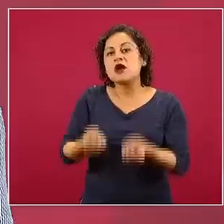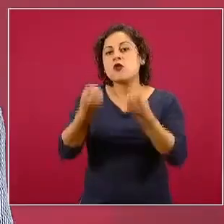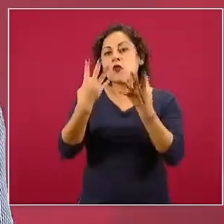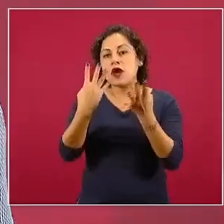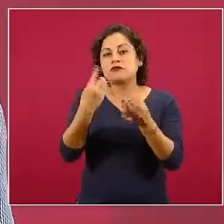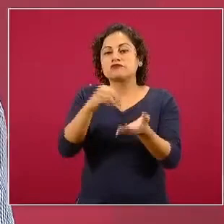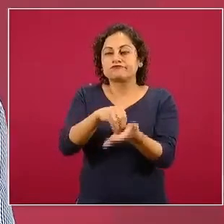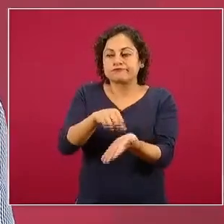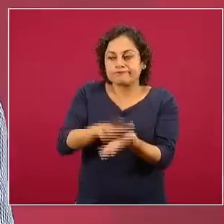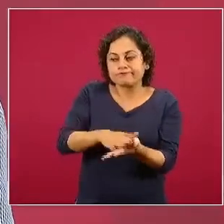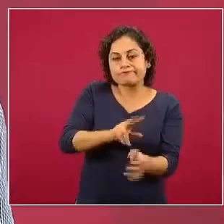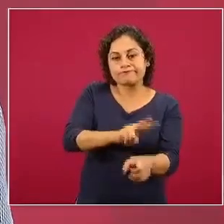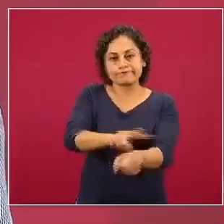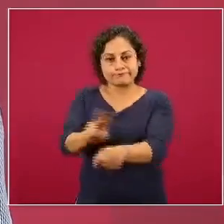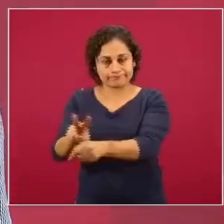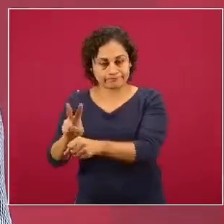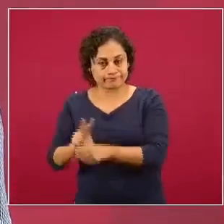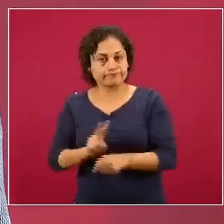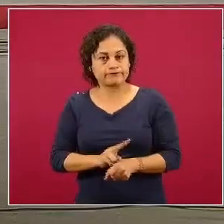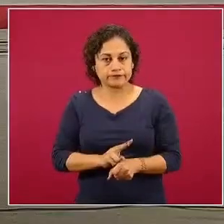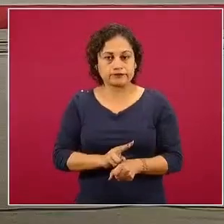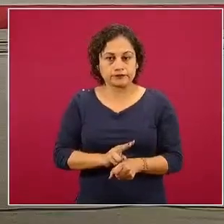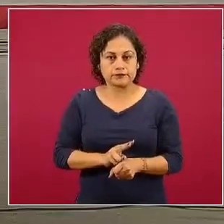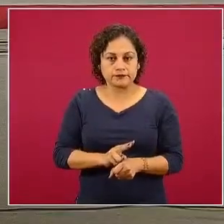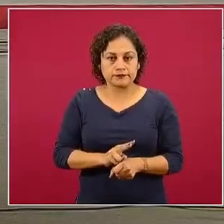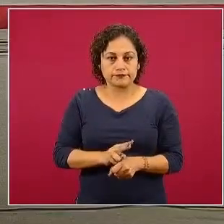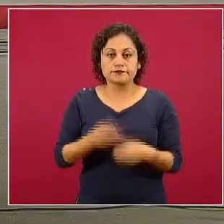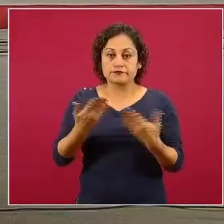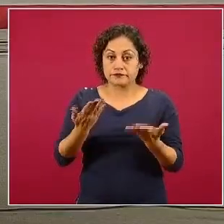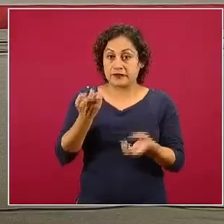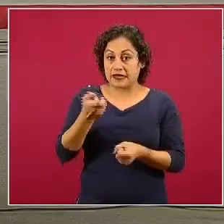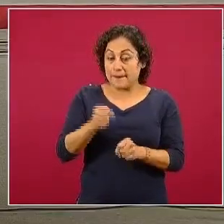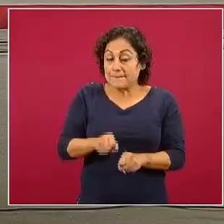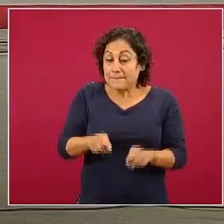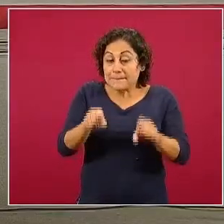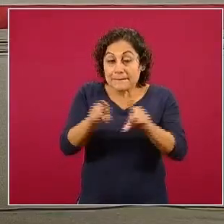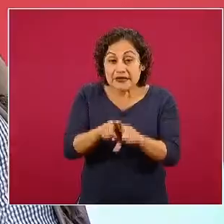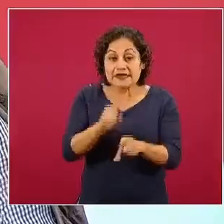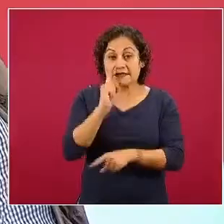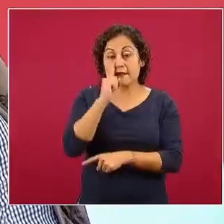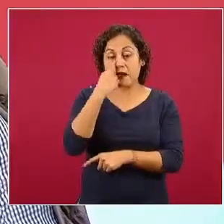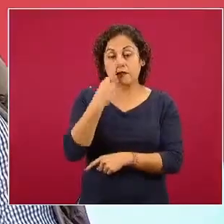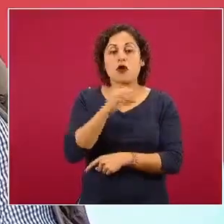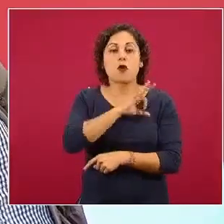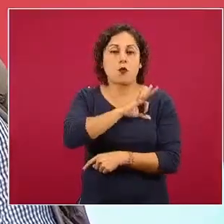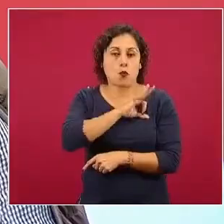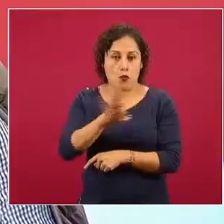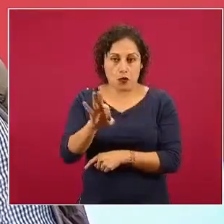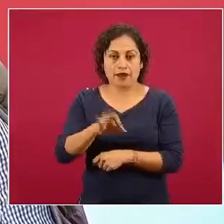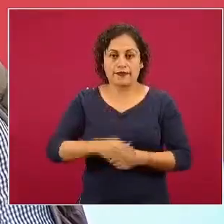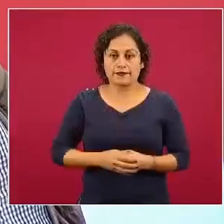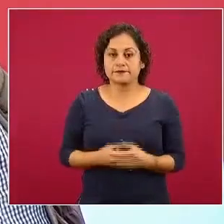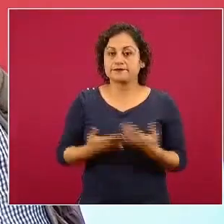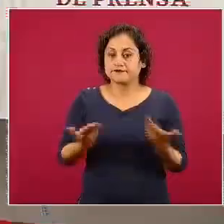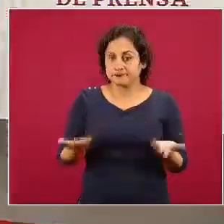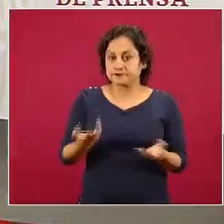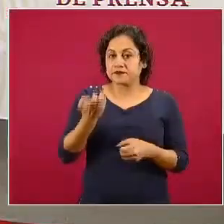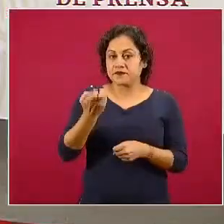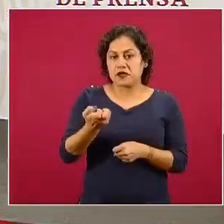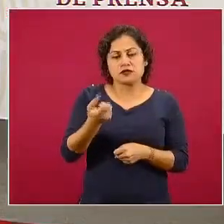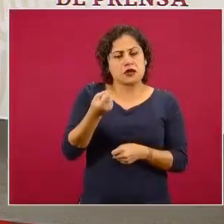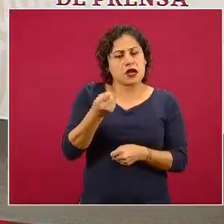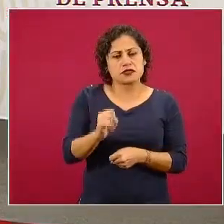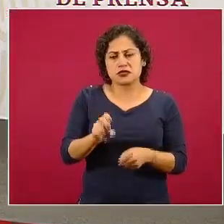carga de enfermedad y, por ende, las complicaciones en las personas, las afectaciones que vemos todas las